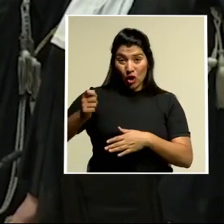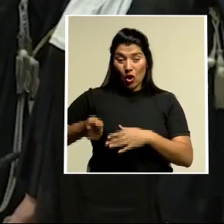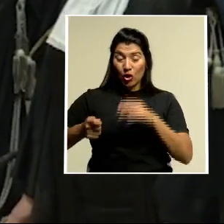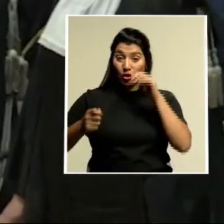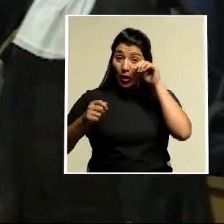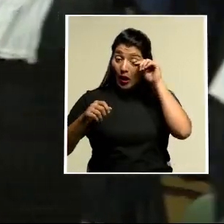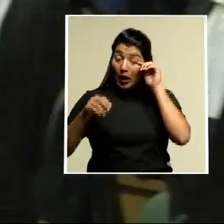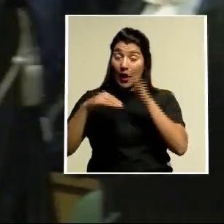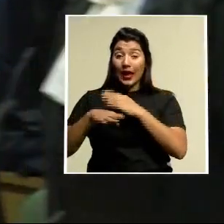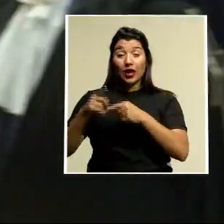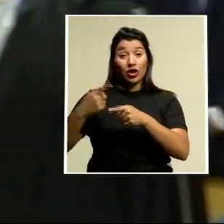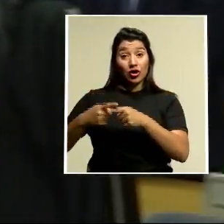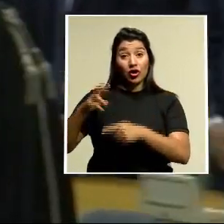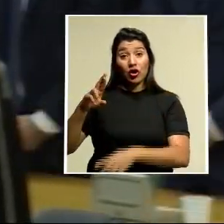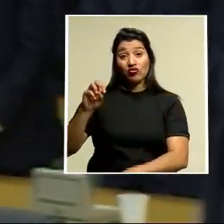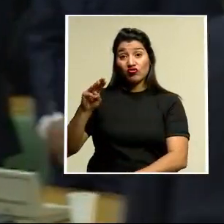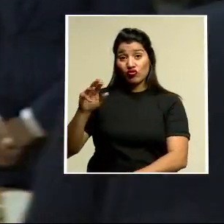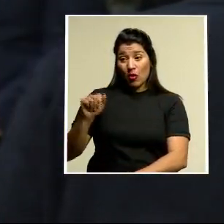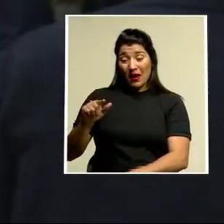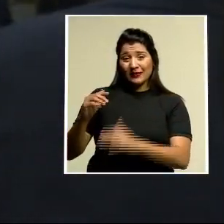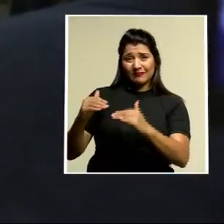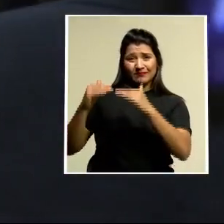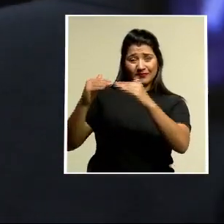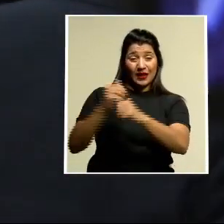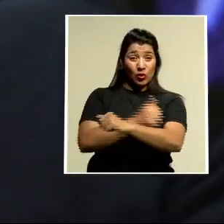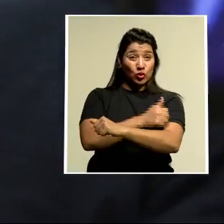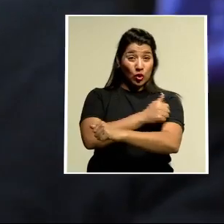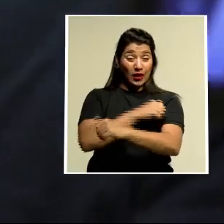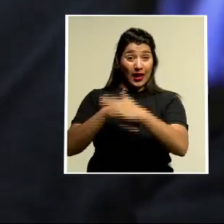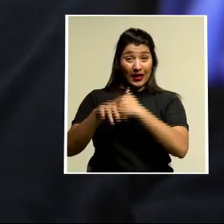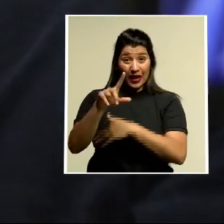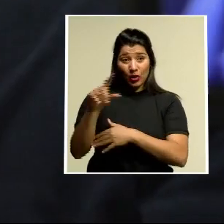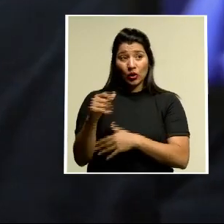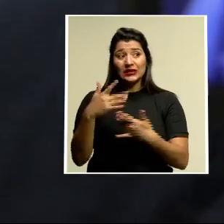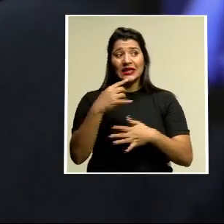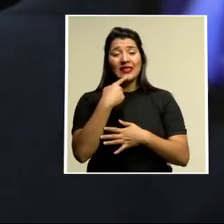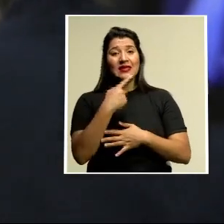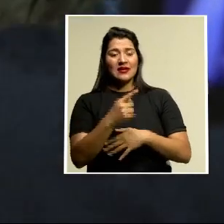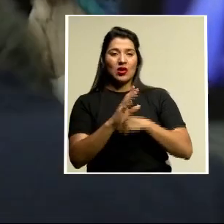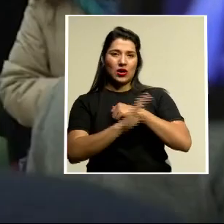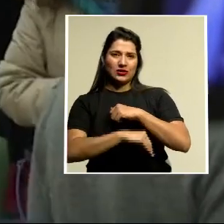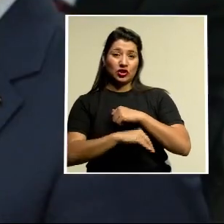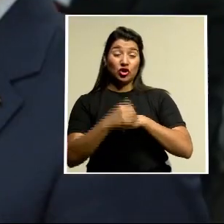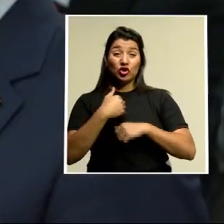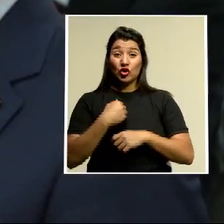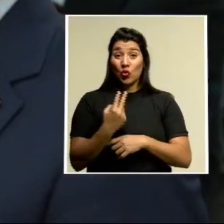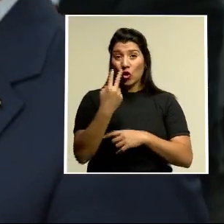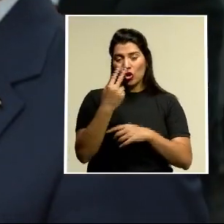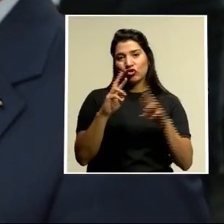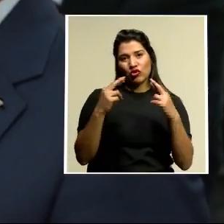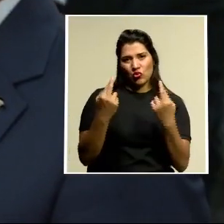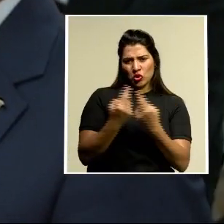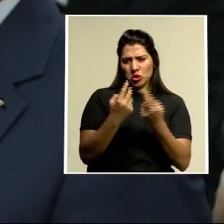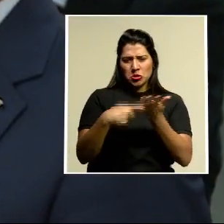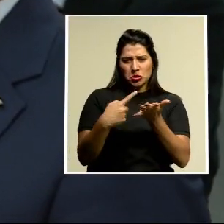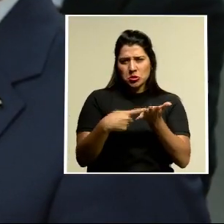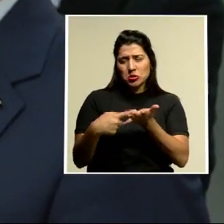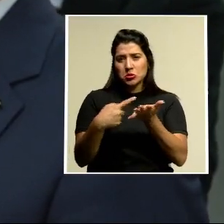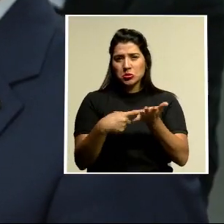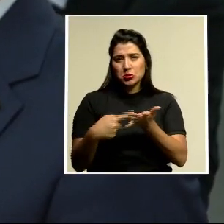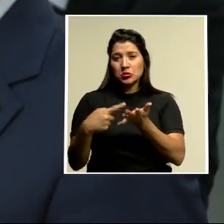únicamente a través de pronunciamientos y de comunicados. Necesitamos mecanismos que permitan